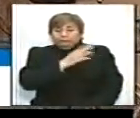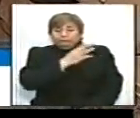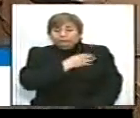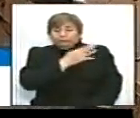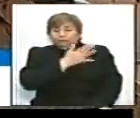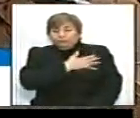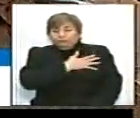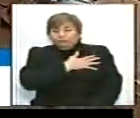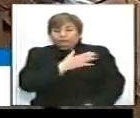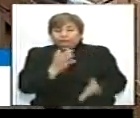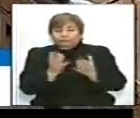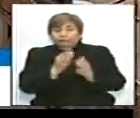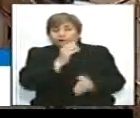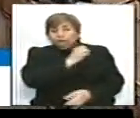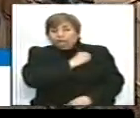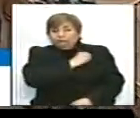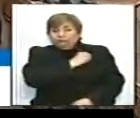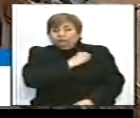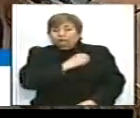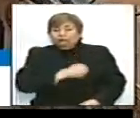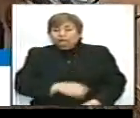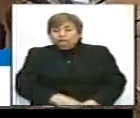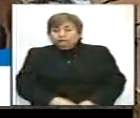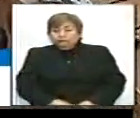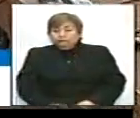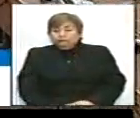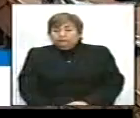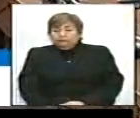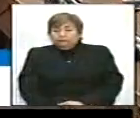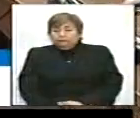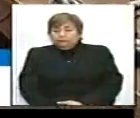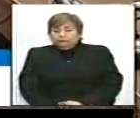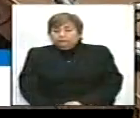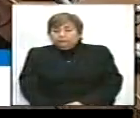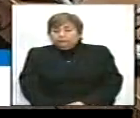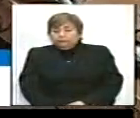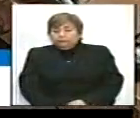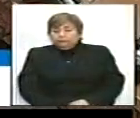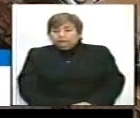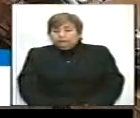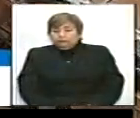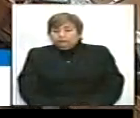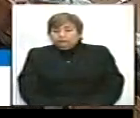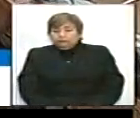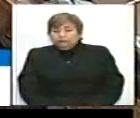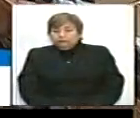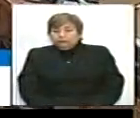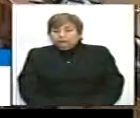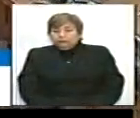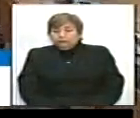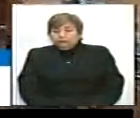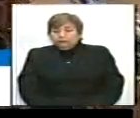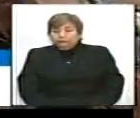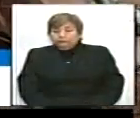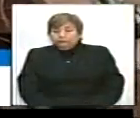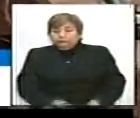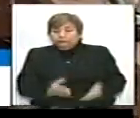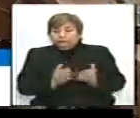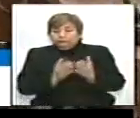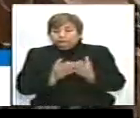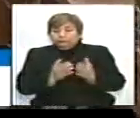quinto de educación secundaria e integrado por estudiantes con las